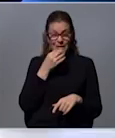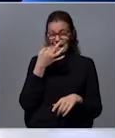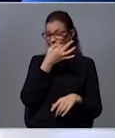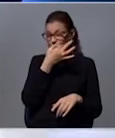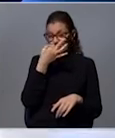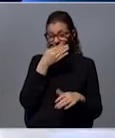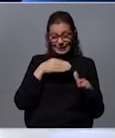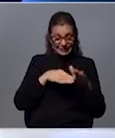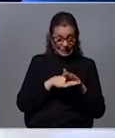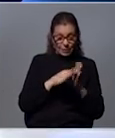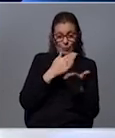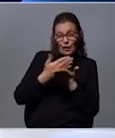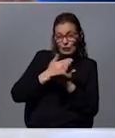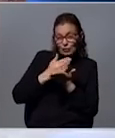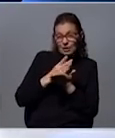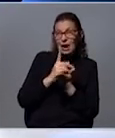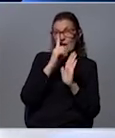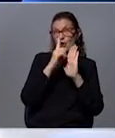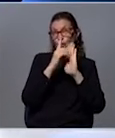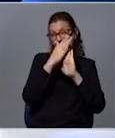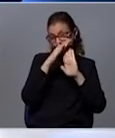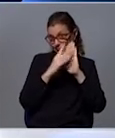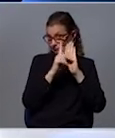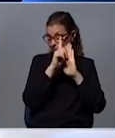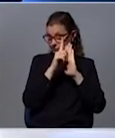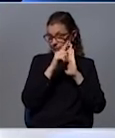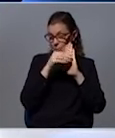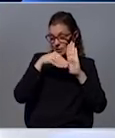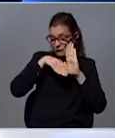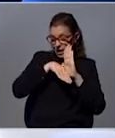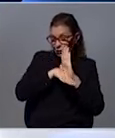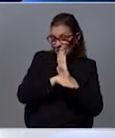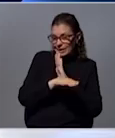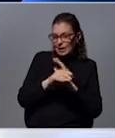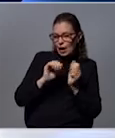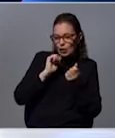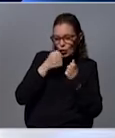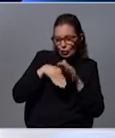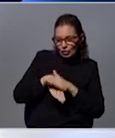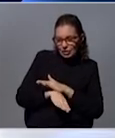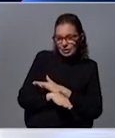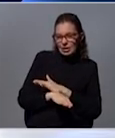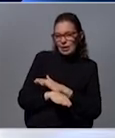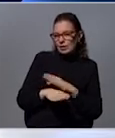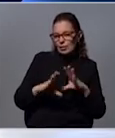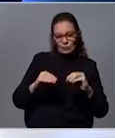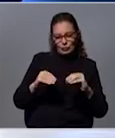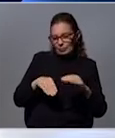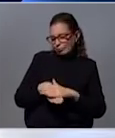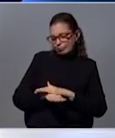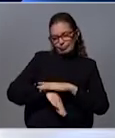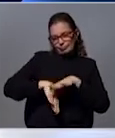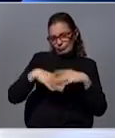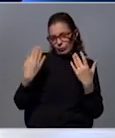entraba por la frontera es norte pasaba bajo tierra escondida en donde fuera doble fondos y donde fuera